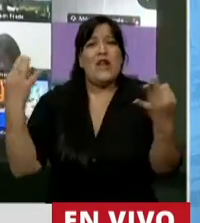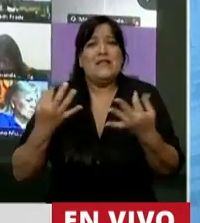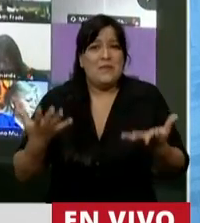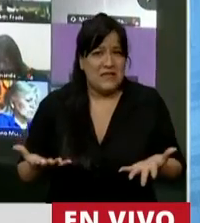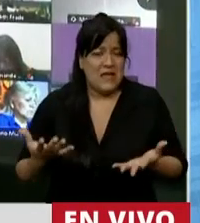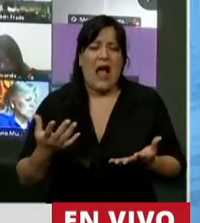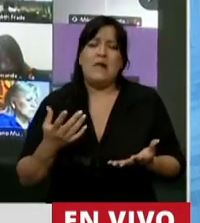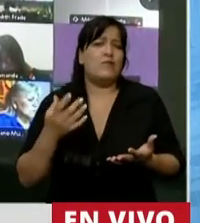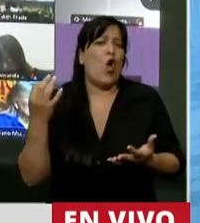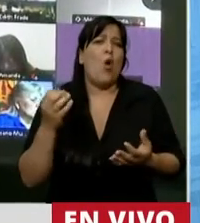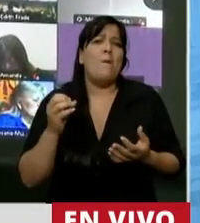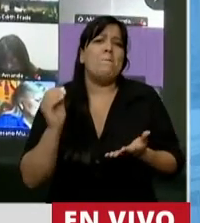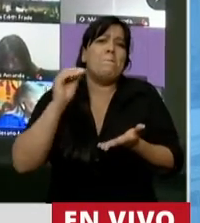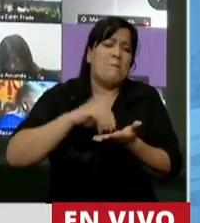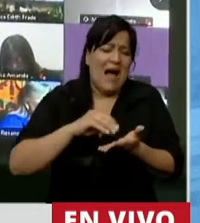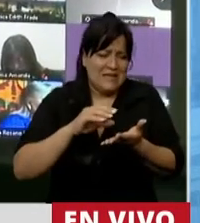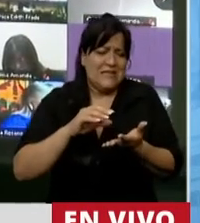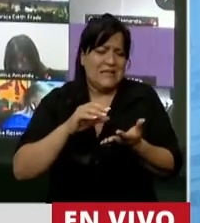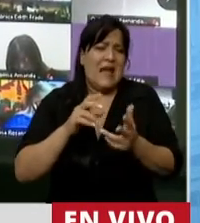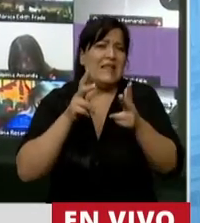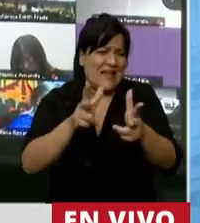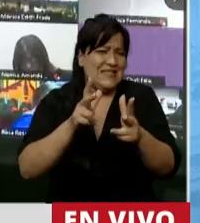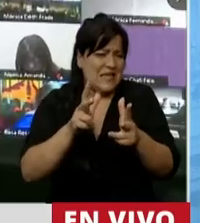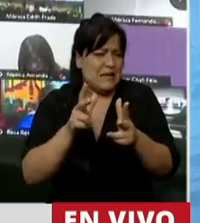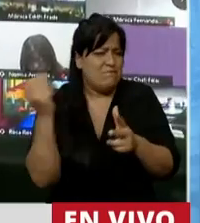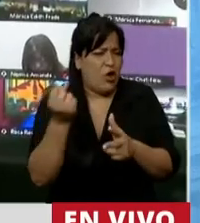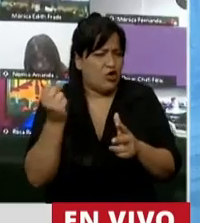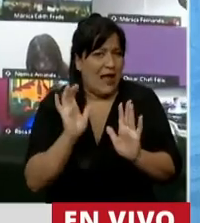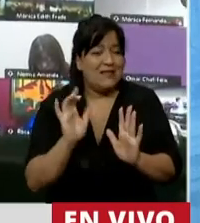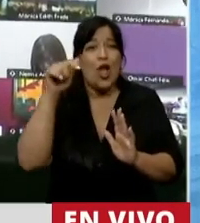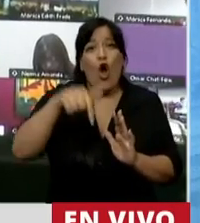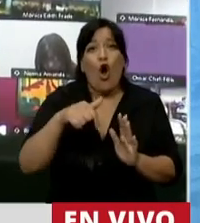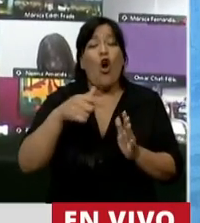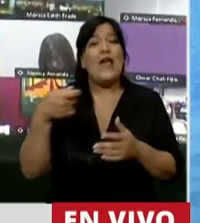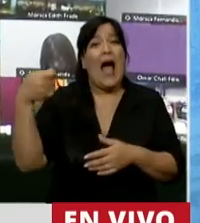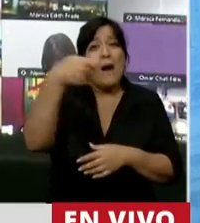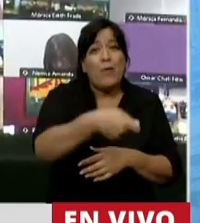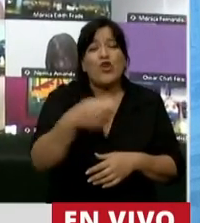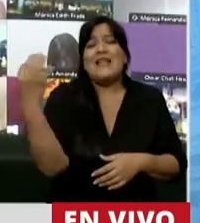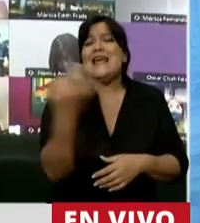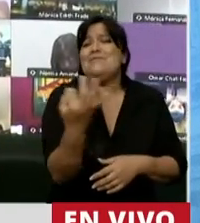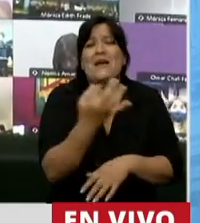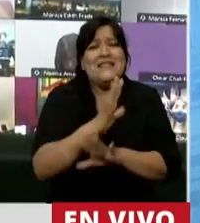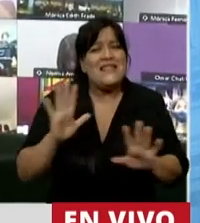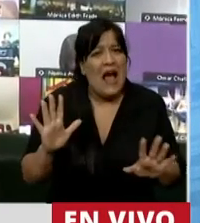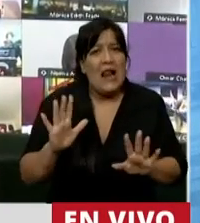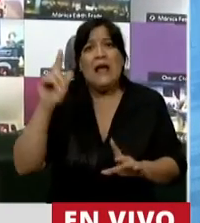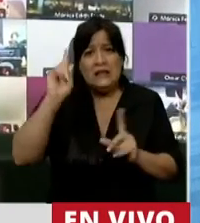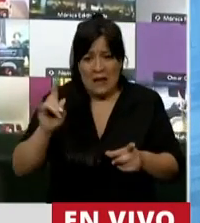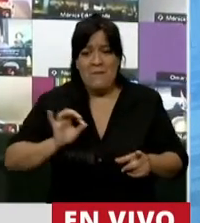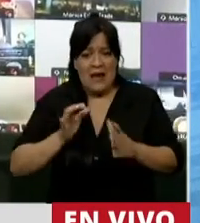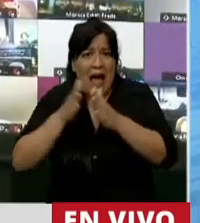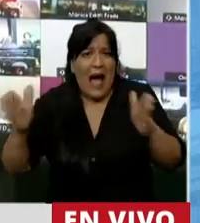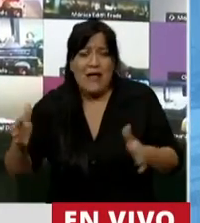está de más repetirlo, señor presidente. Hoy venimos a tratar un aporte extraordinario, en un año